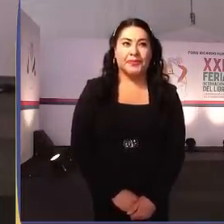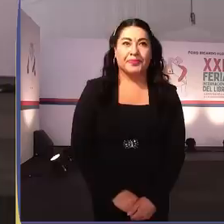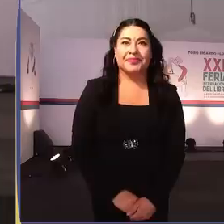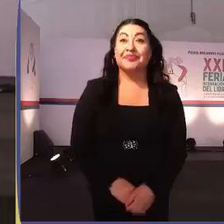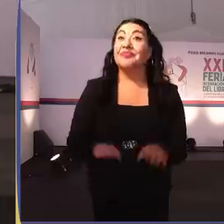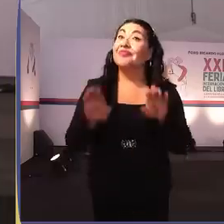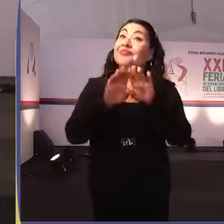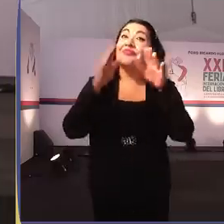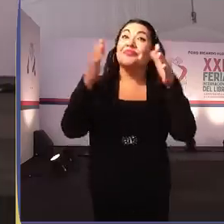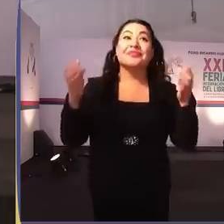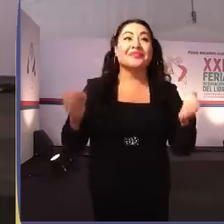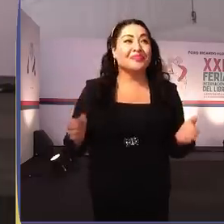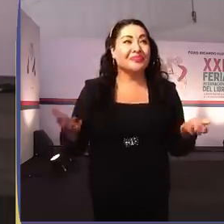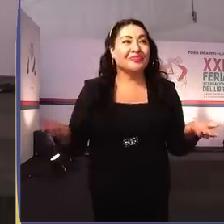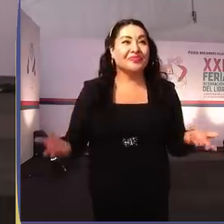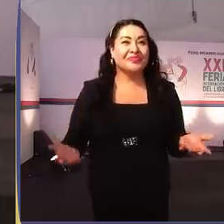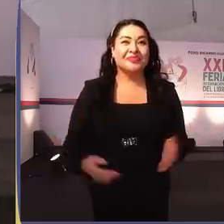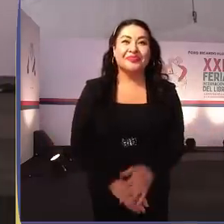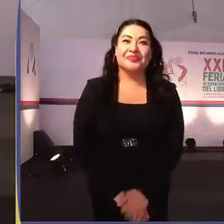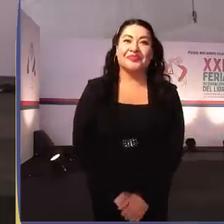¿Cómo están?